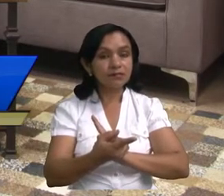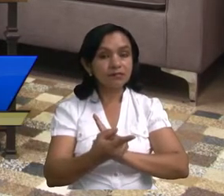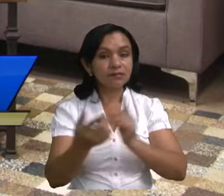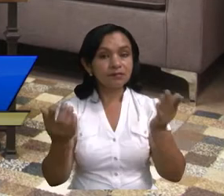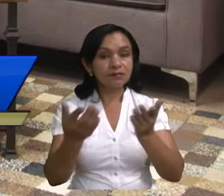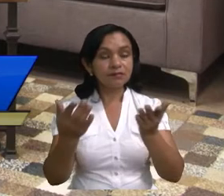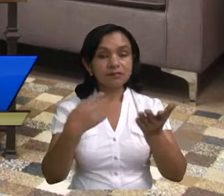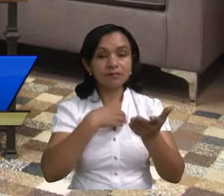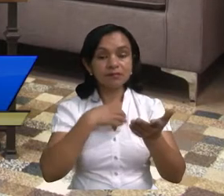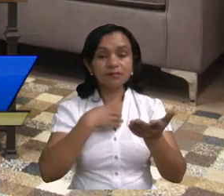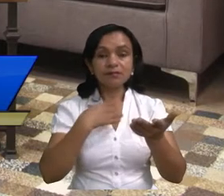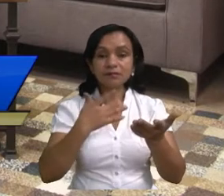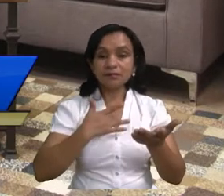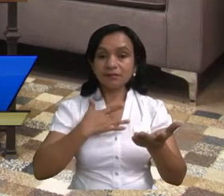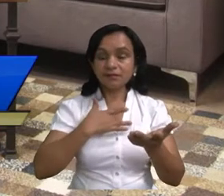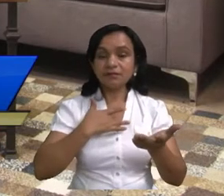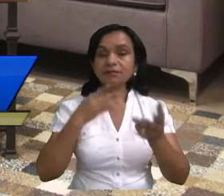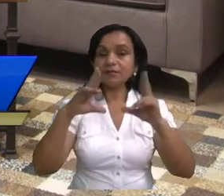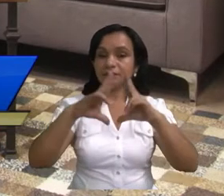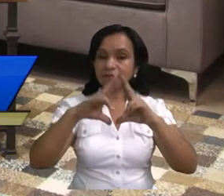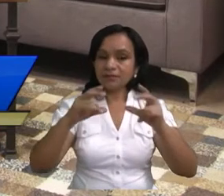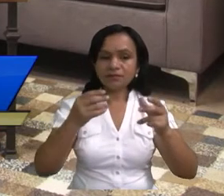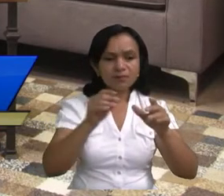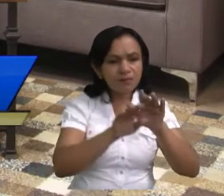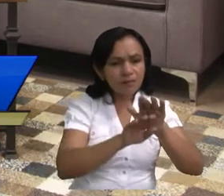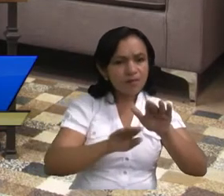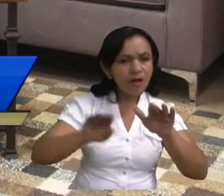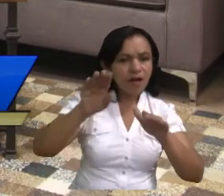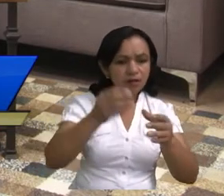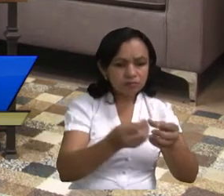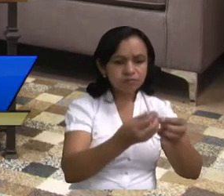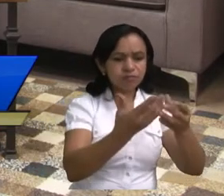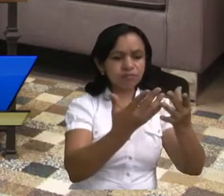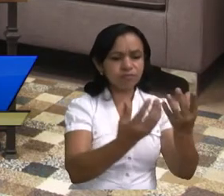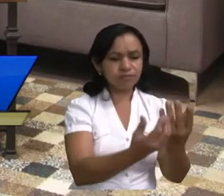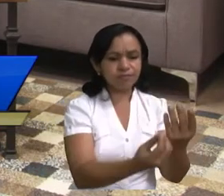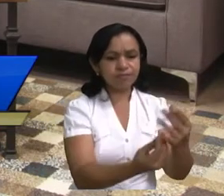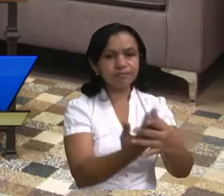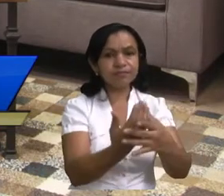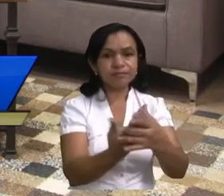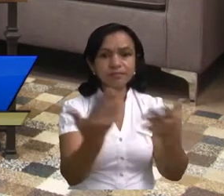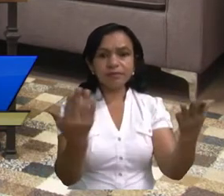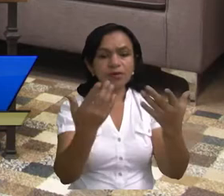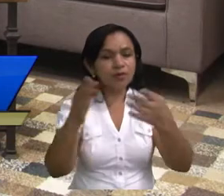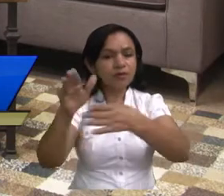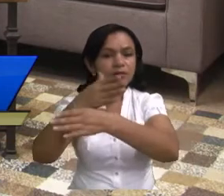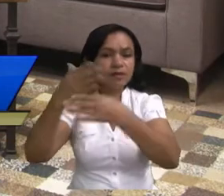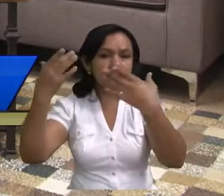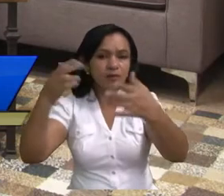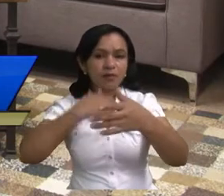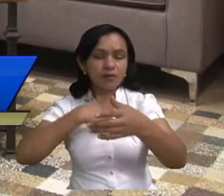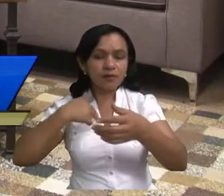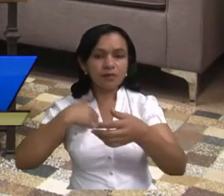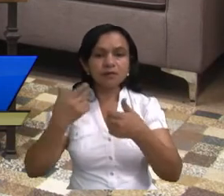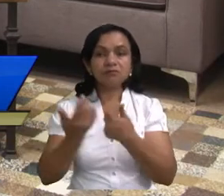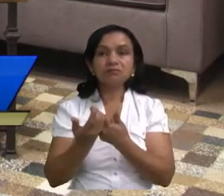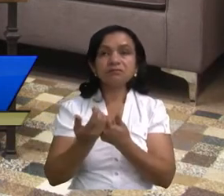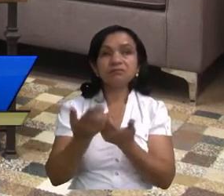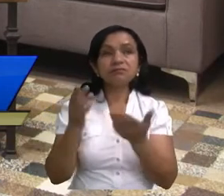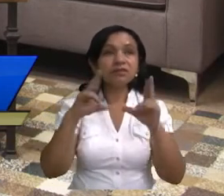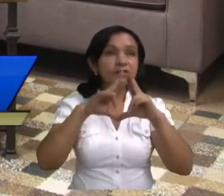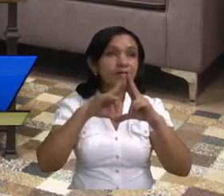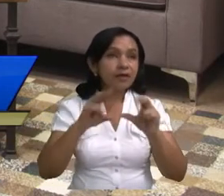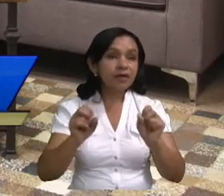lo que nosotros requerimos en nuestro país, producir, porque nosotros tenemos que superar también la dependencia. Somos claro,